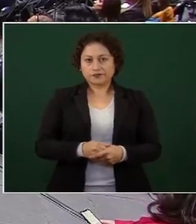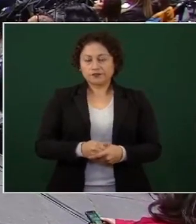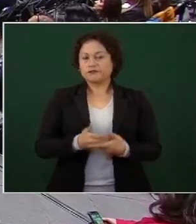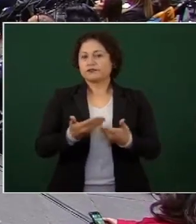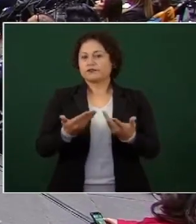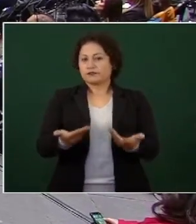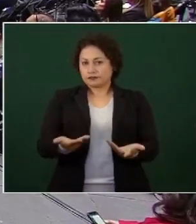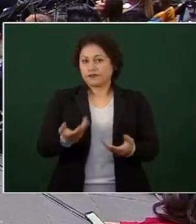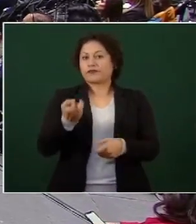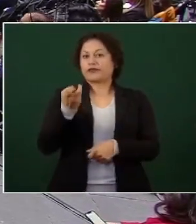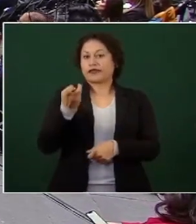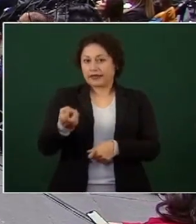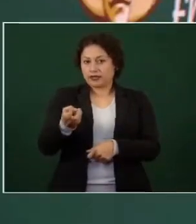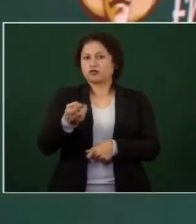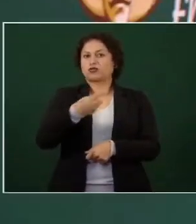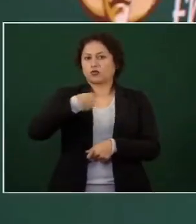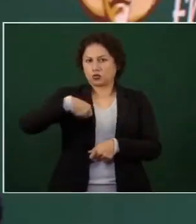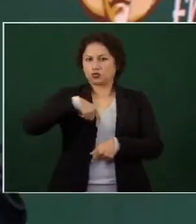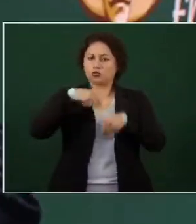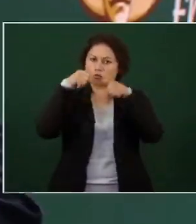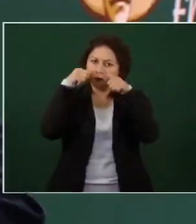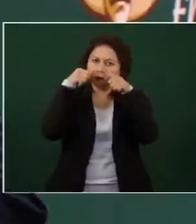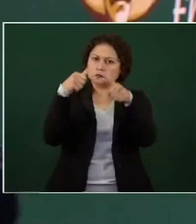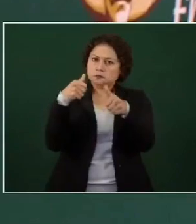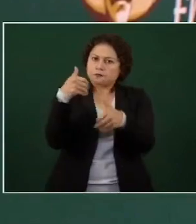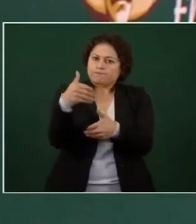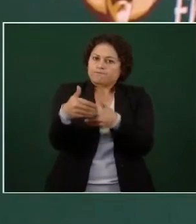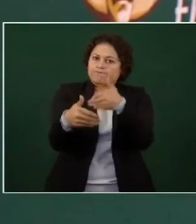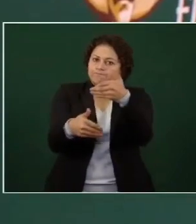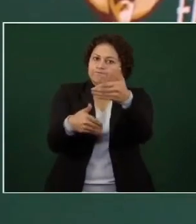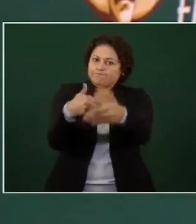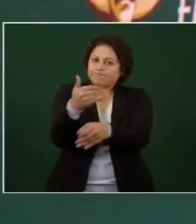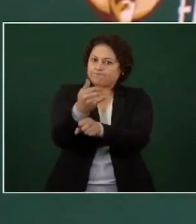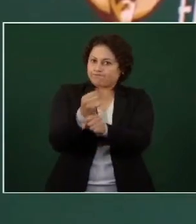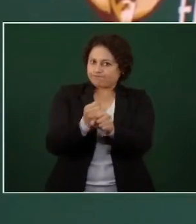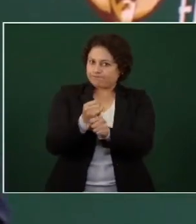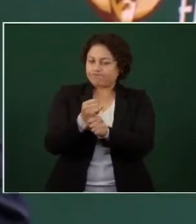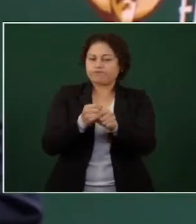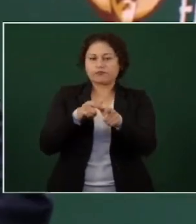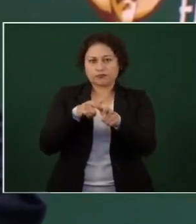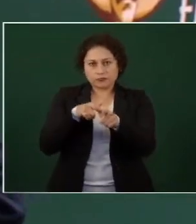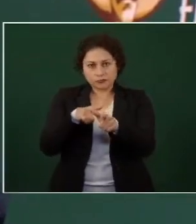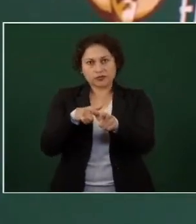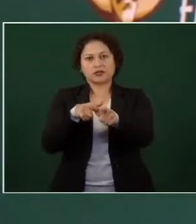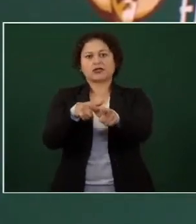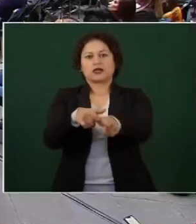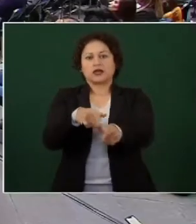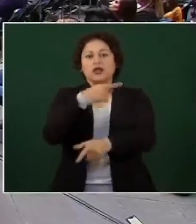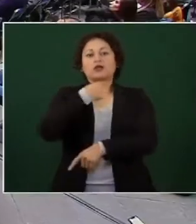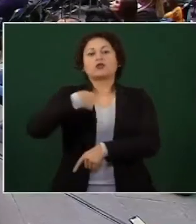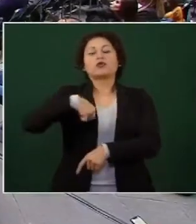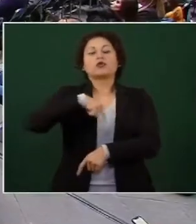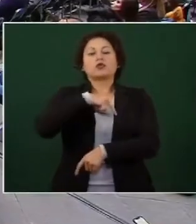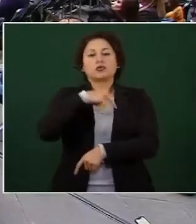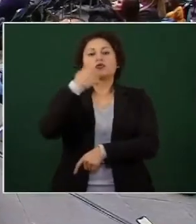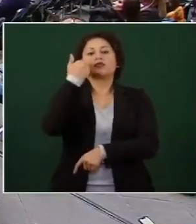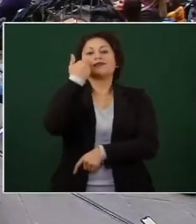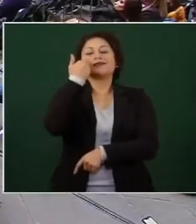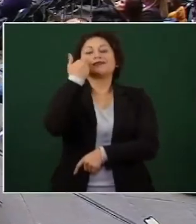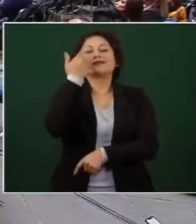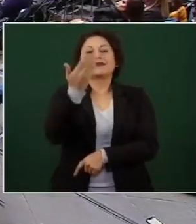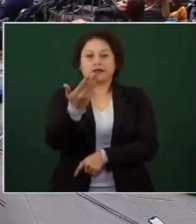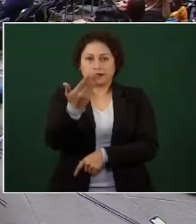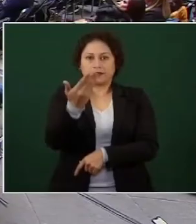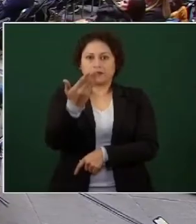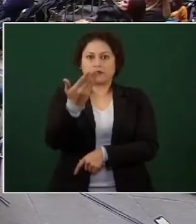Entonces estamos trabajando en eso y queremos no quedarnos solo